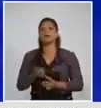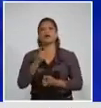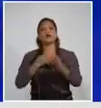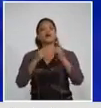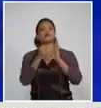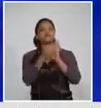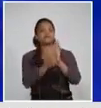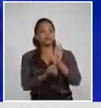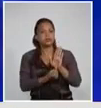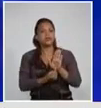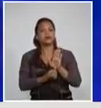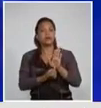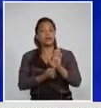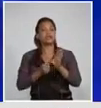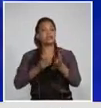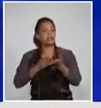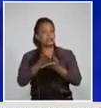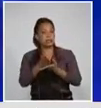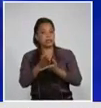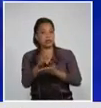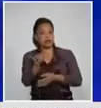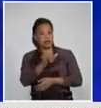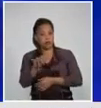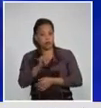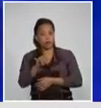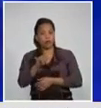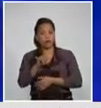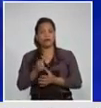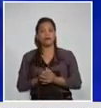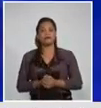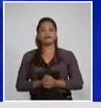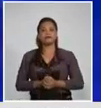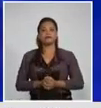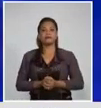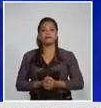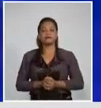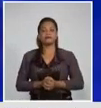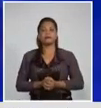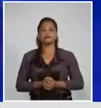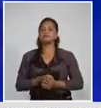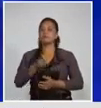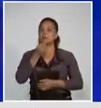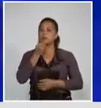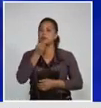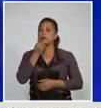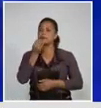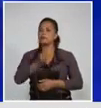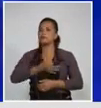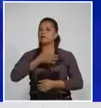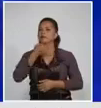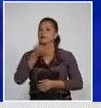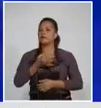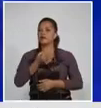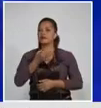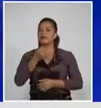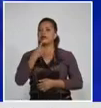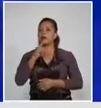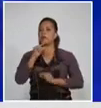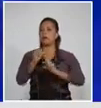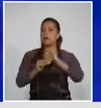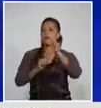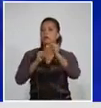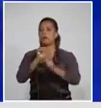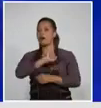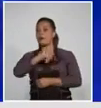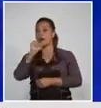que si se mantuvieran en el tiempo, bueno, pues podríamos decir que se va logrando un mejor